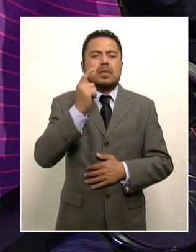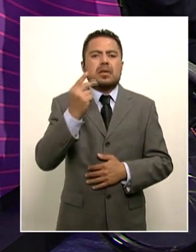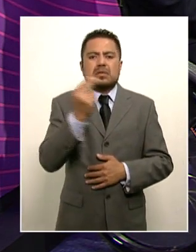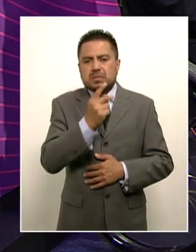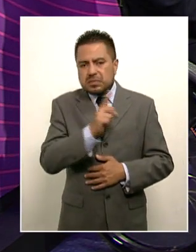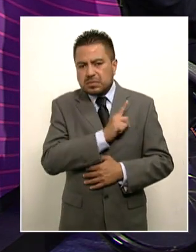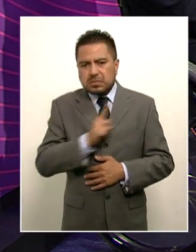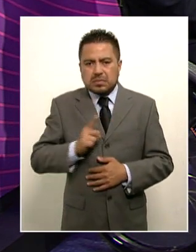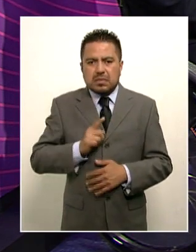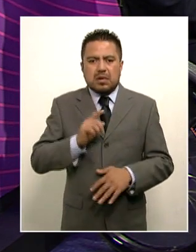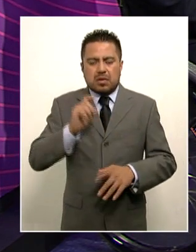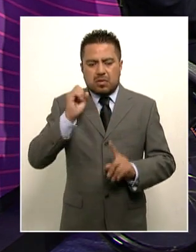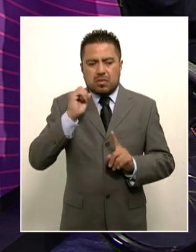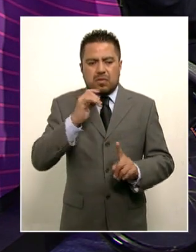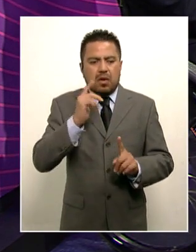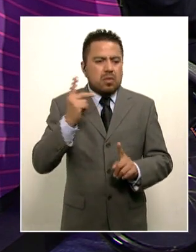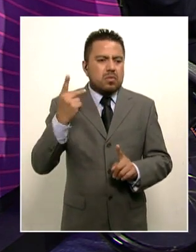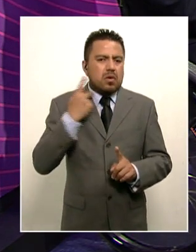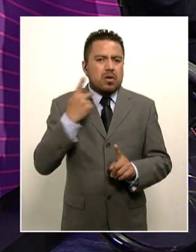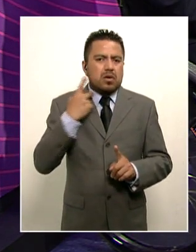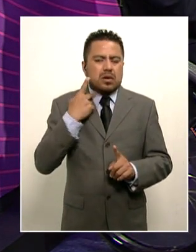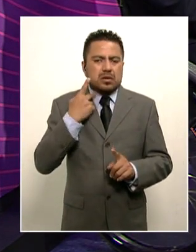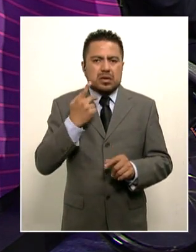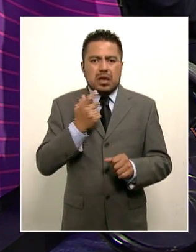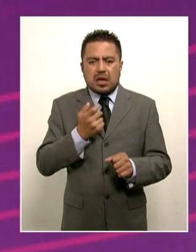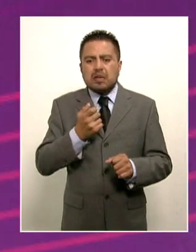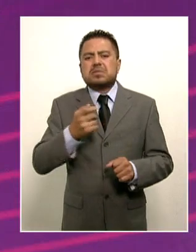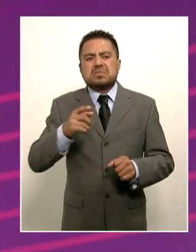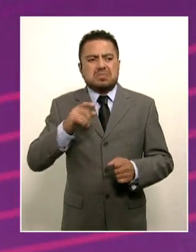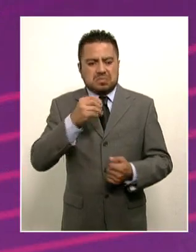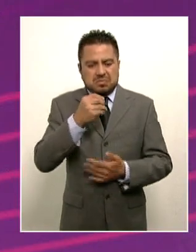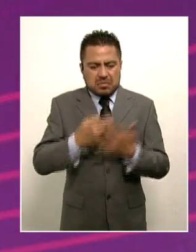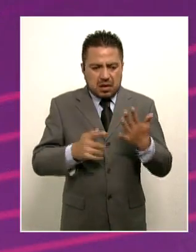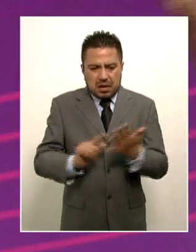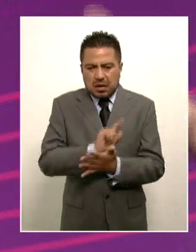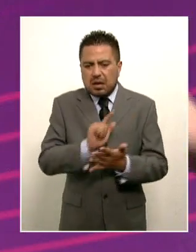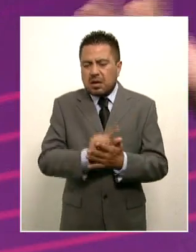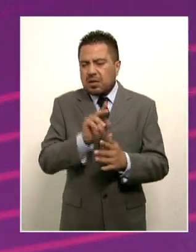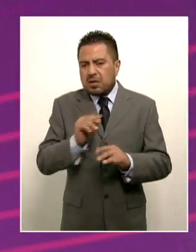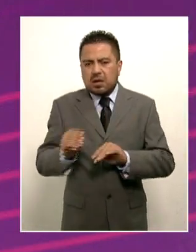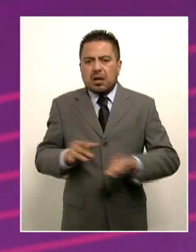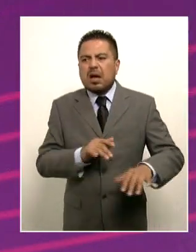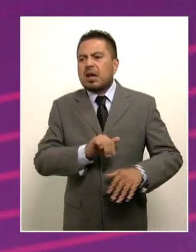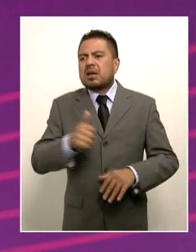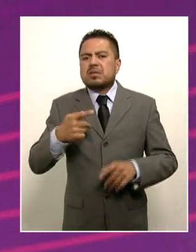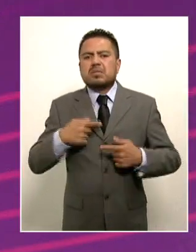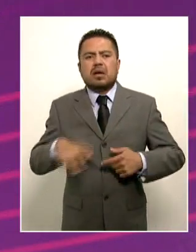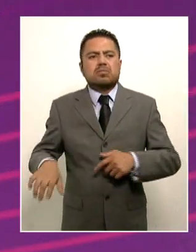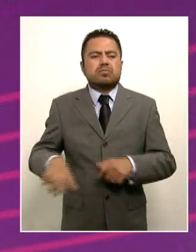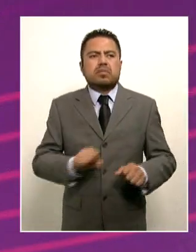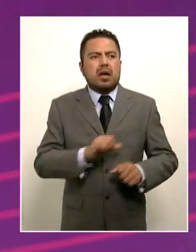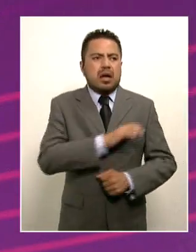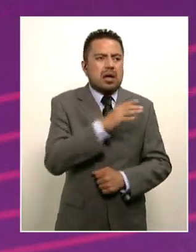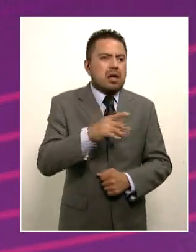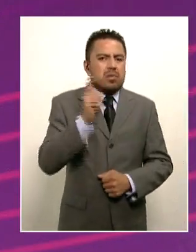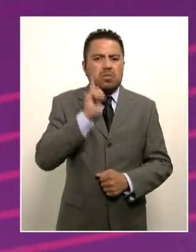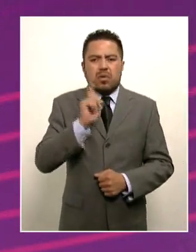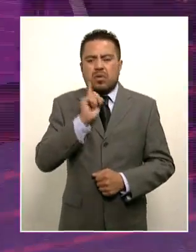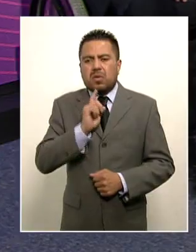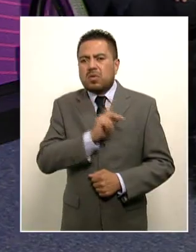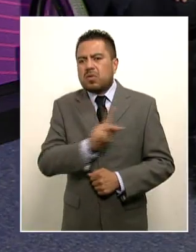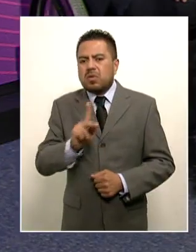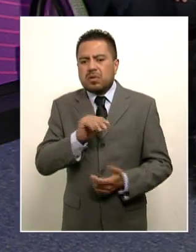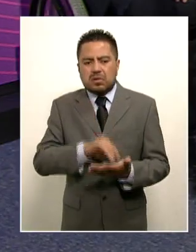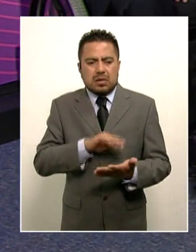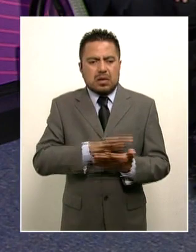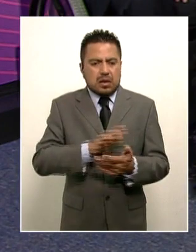tendría que ser también el foco de políticas públicas y no dejarlo a ver a quién se ocupa, que como dices, en general son las mujeres que se